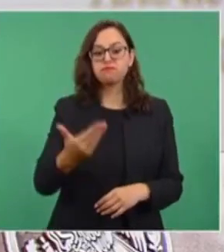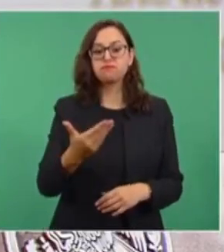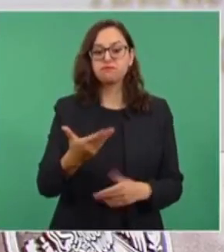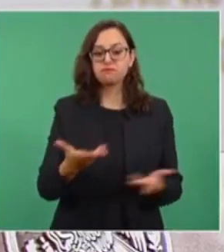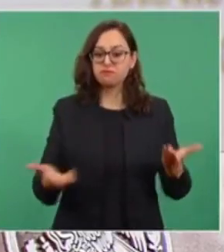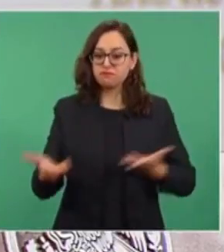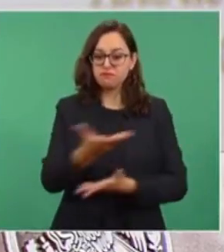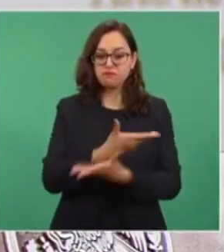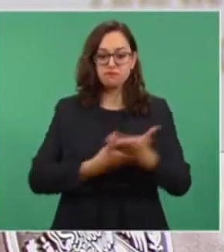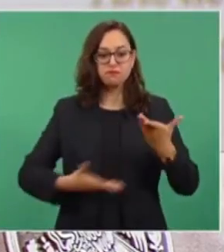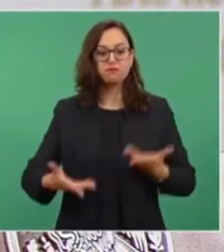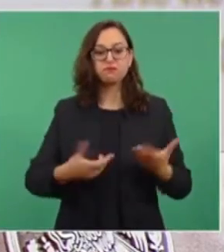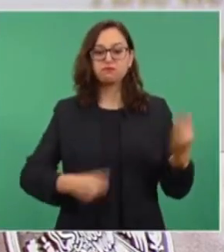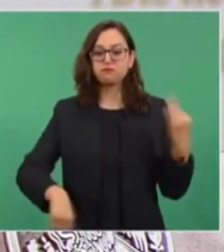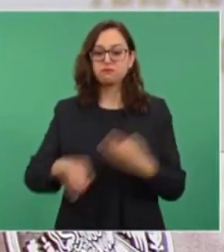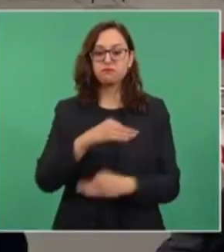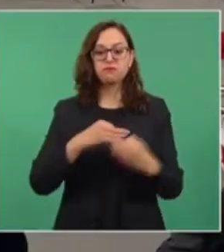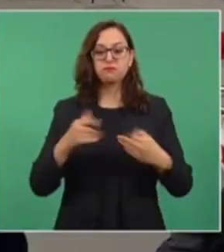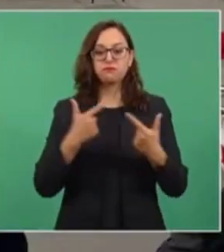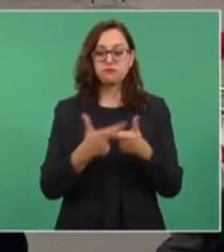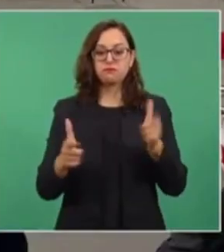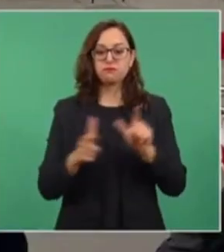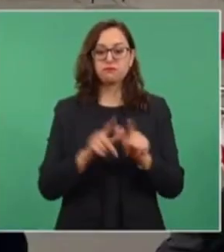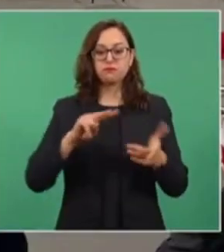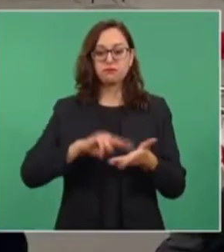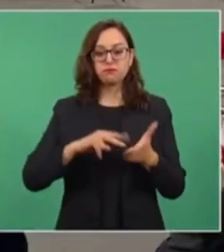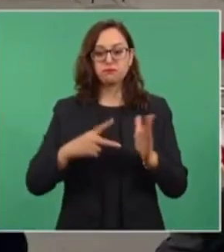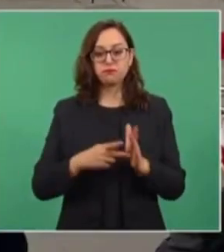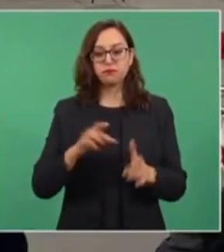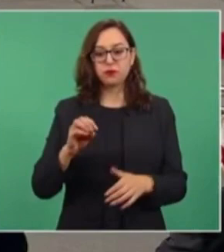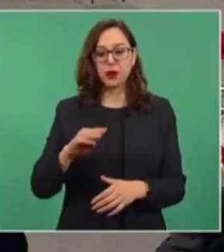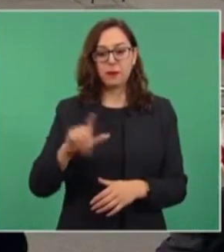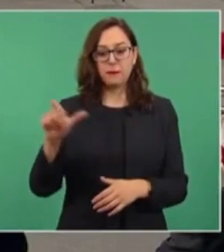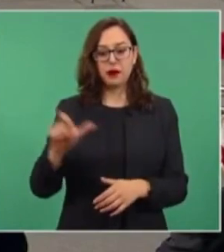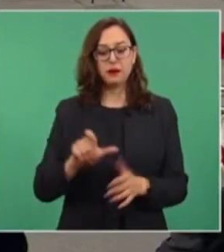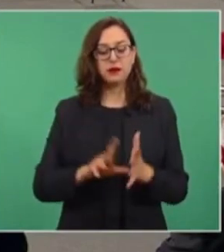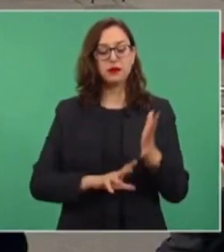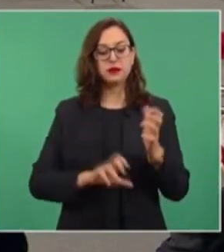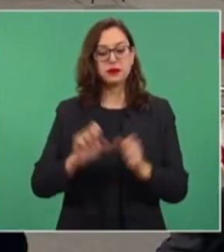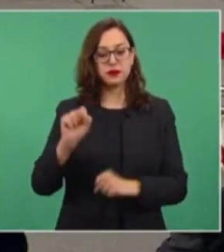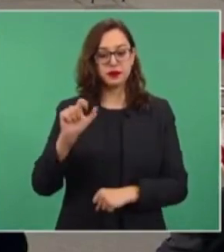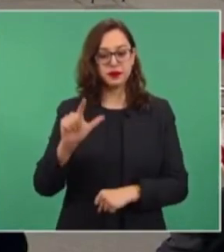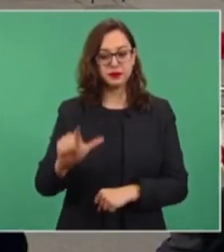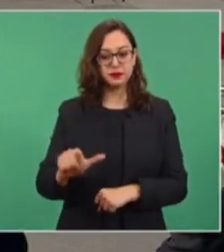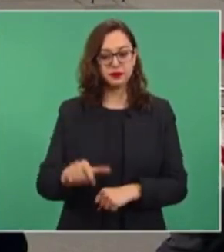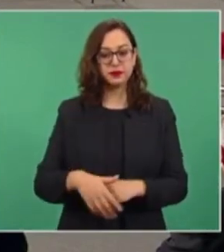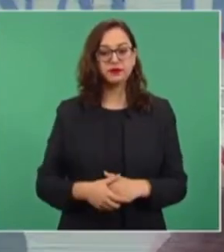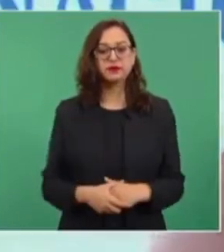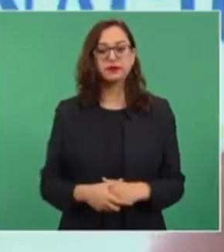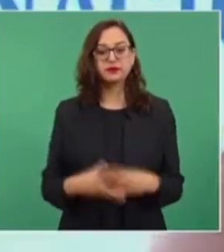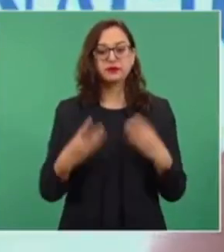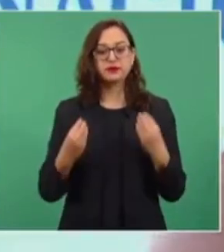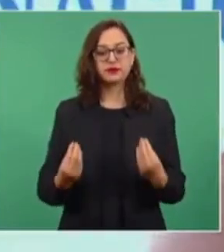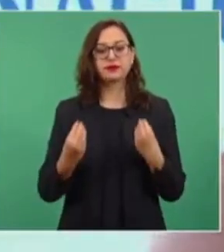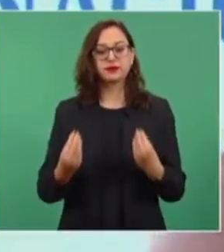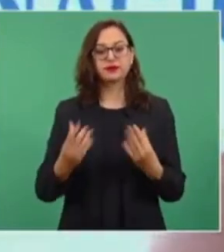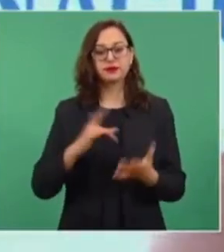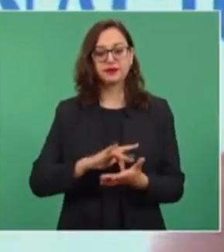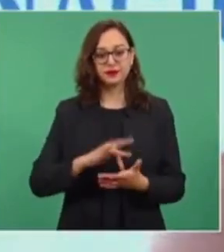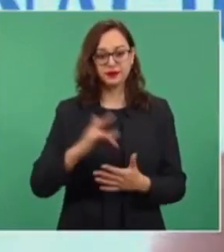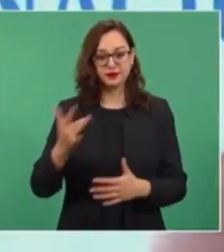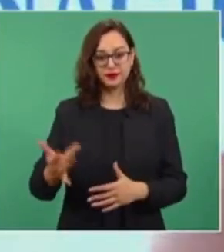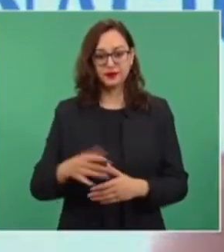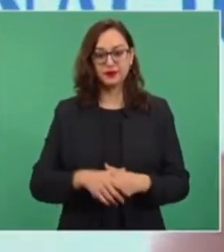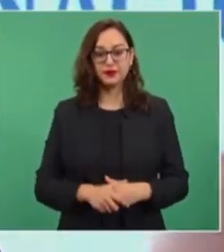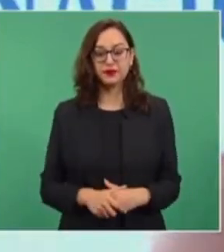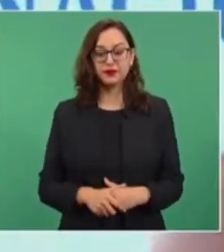todos los compañeros del Grupo Ingenieros Pemes Constitución del 17. Muchas gracias, señor